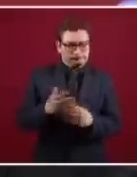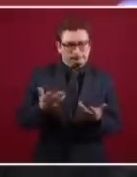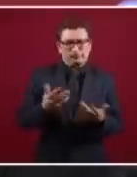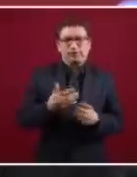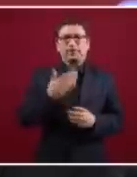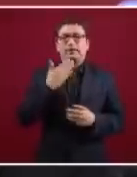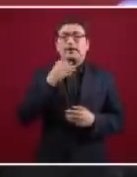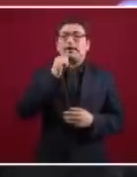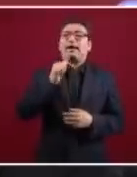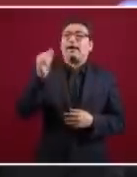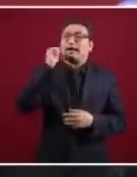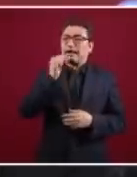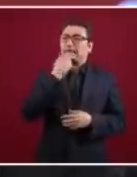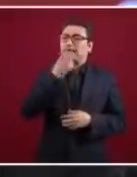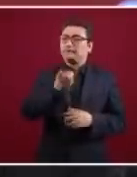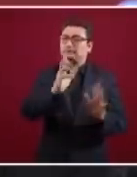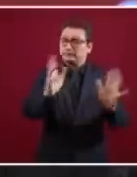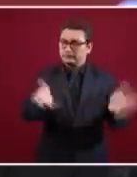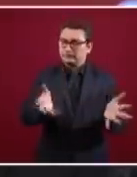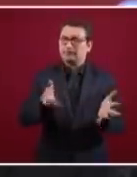ya se dijo ayer